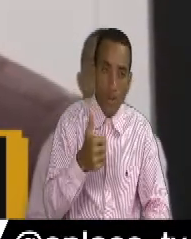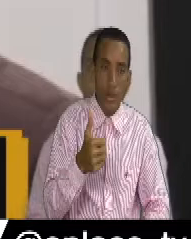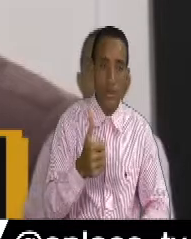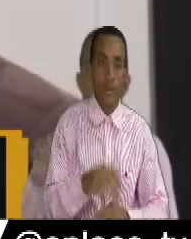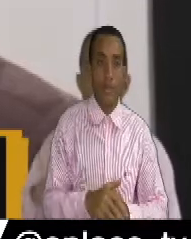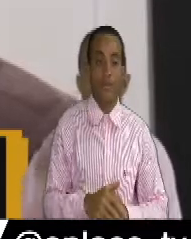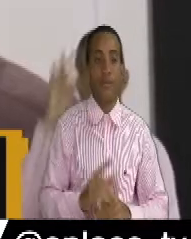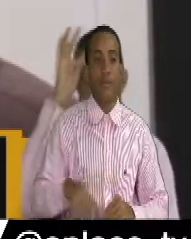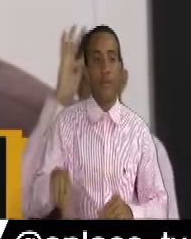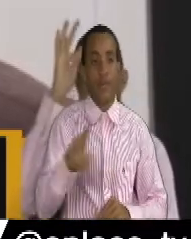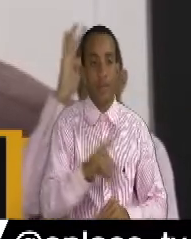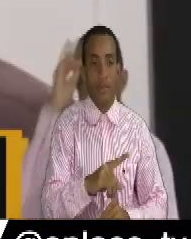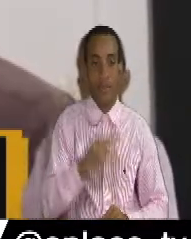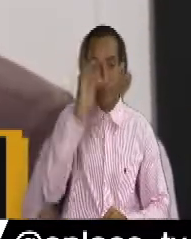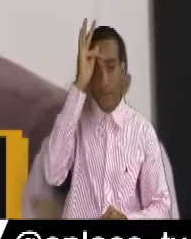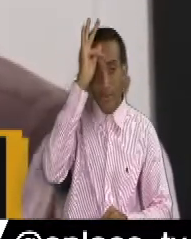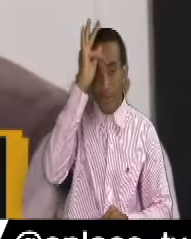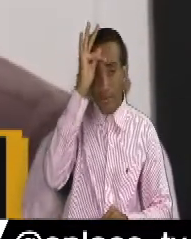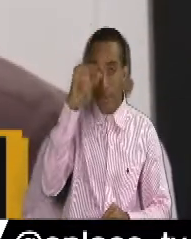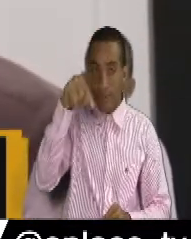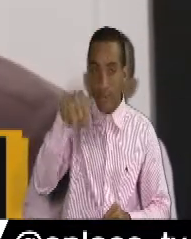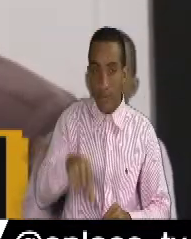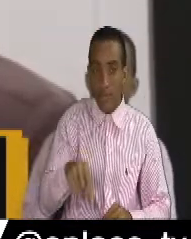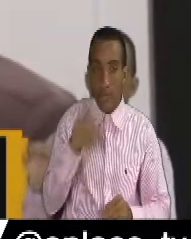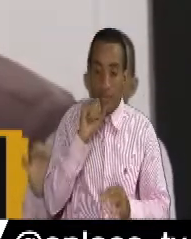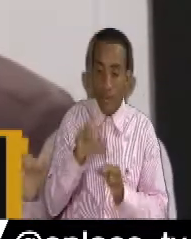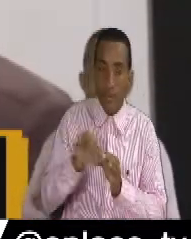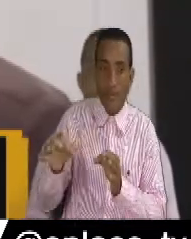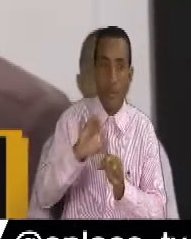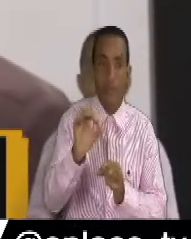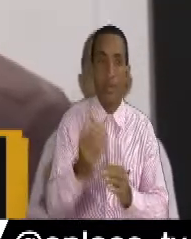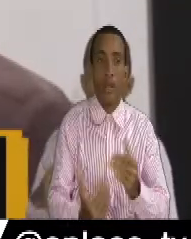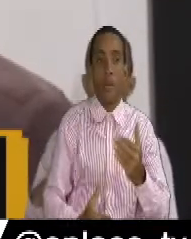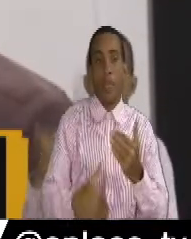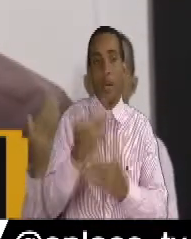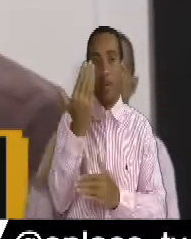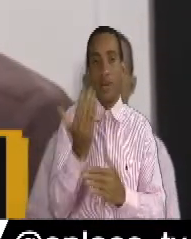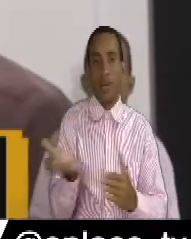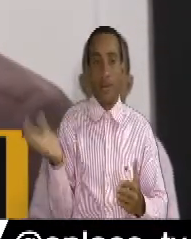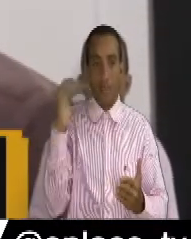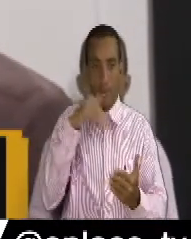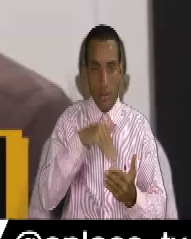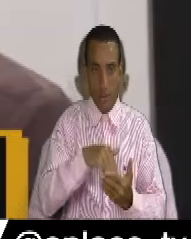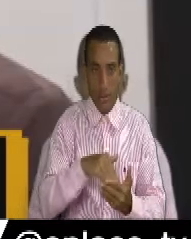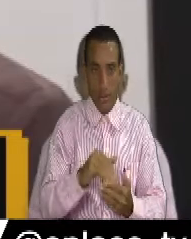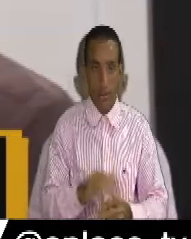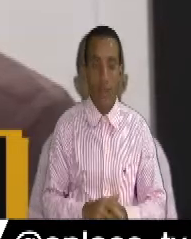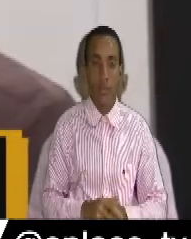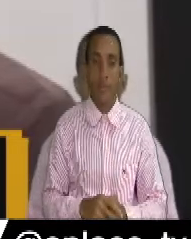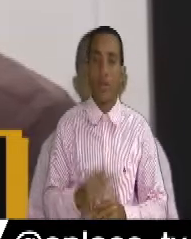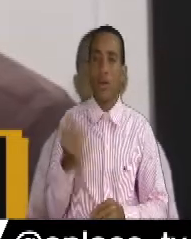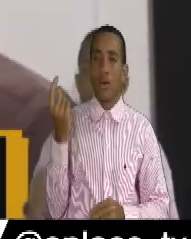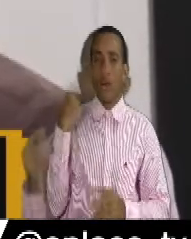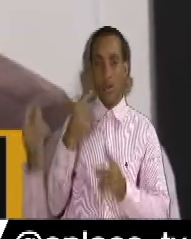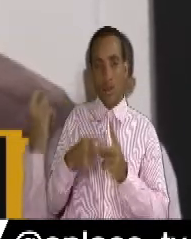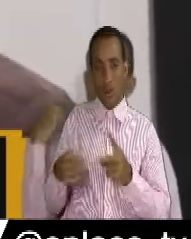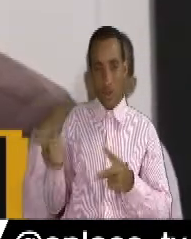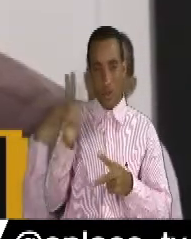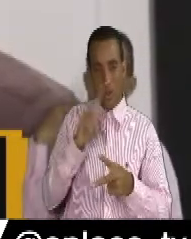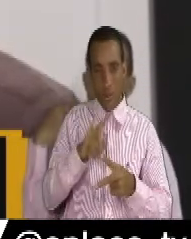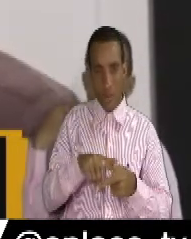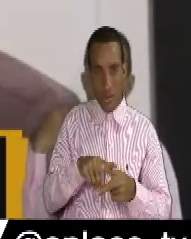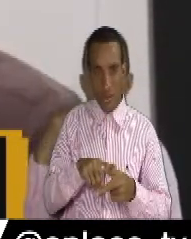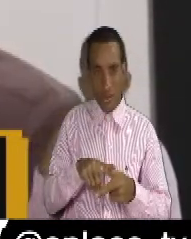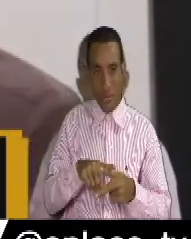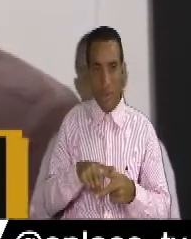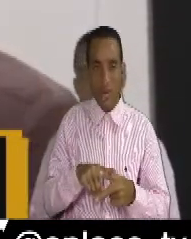buenas noticias para el Magdalena Medio. Reiniciamos ya la semana pasada, terminando semana, firmamos